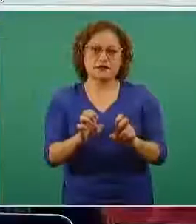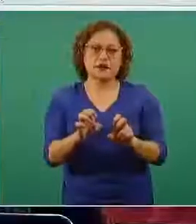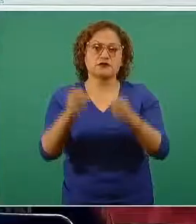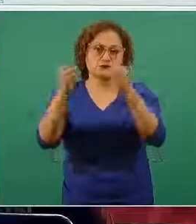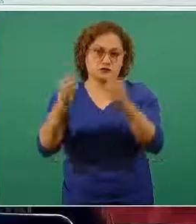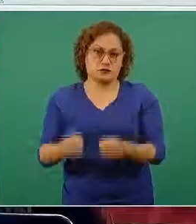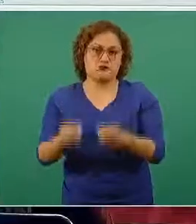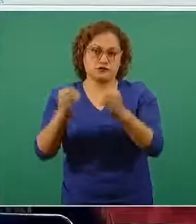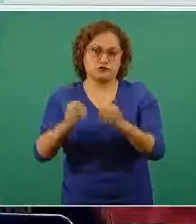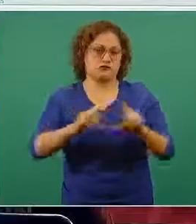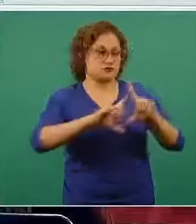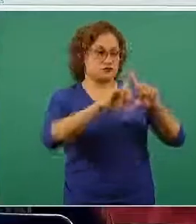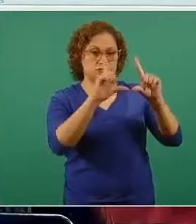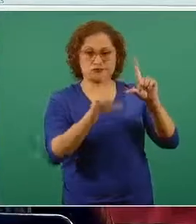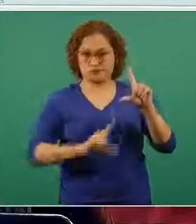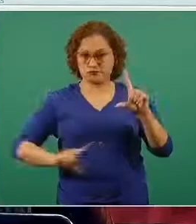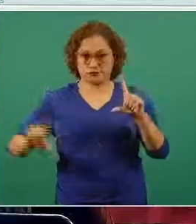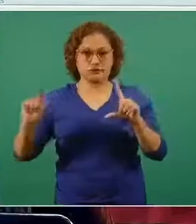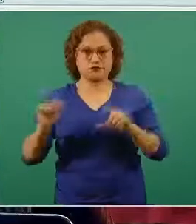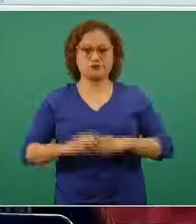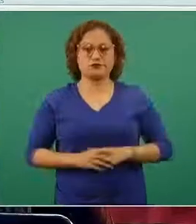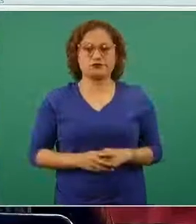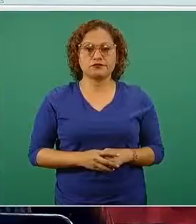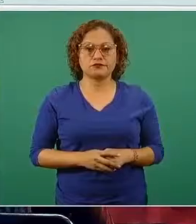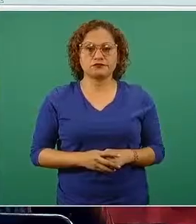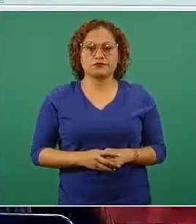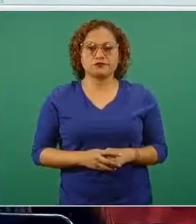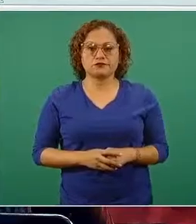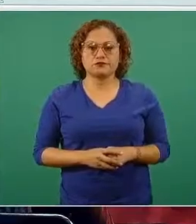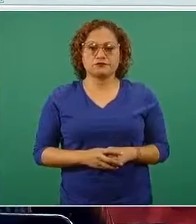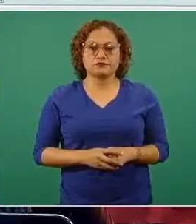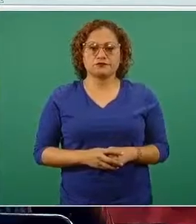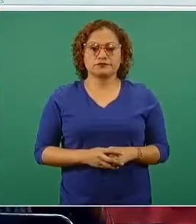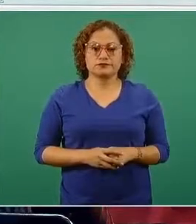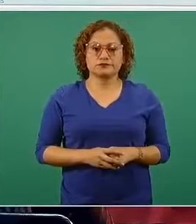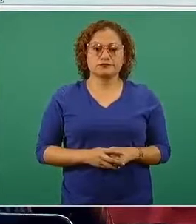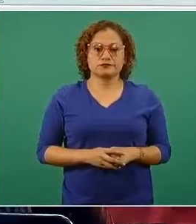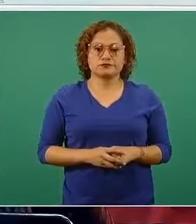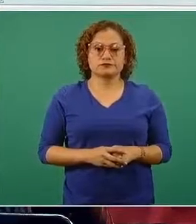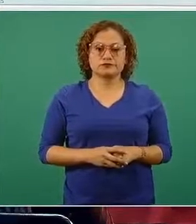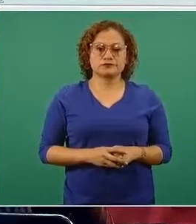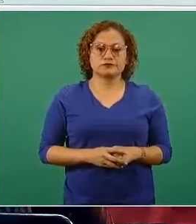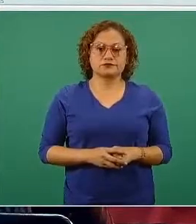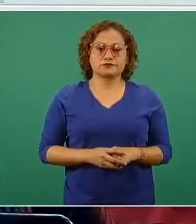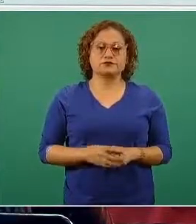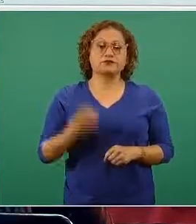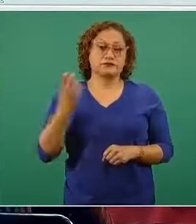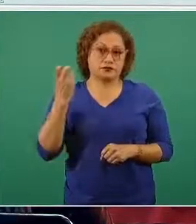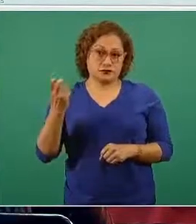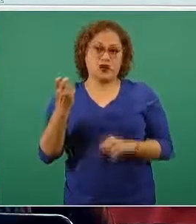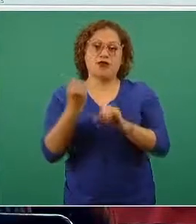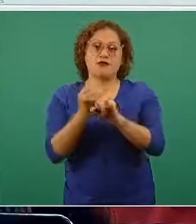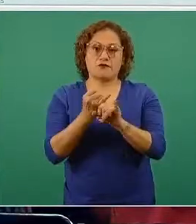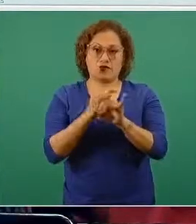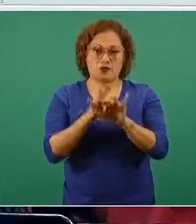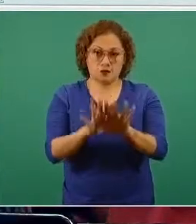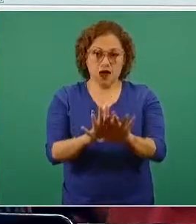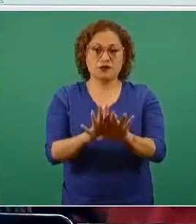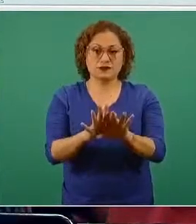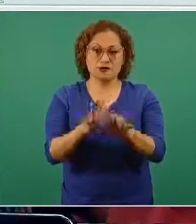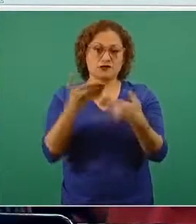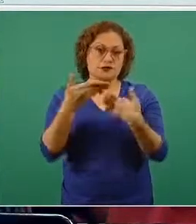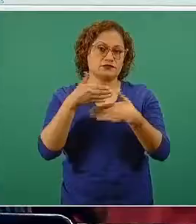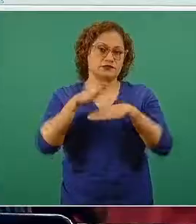distribuidas en las 32 entidades federativas. Esto es parte del componente técnico